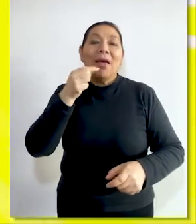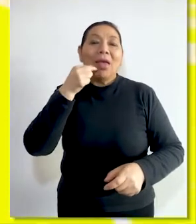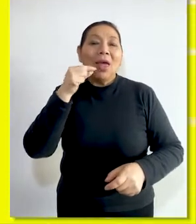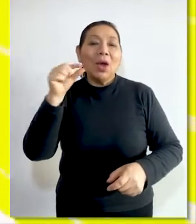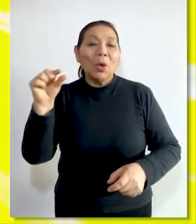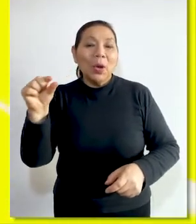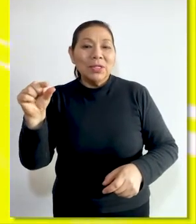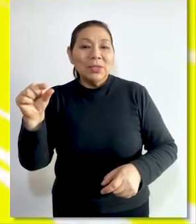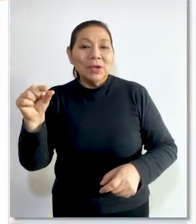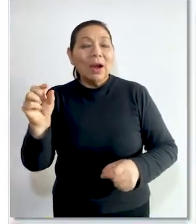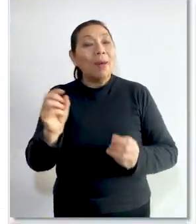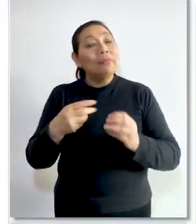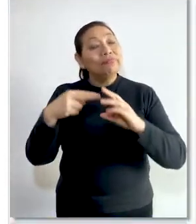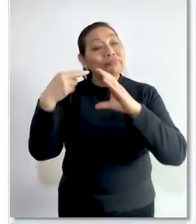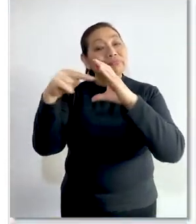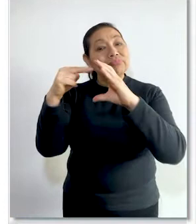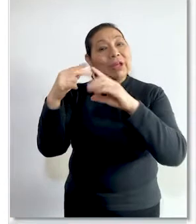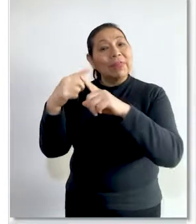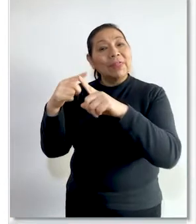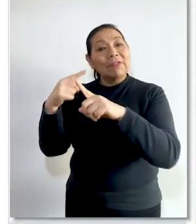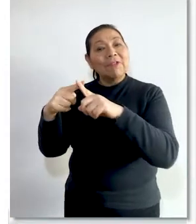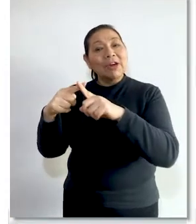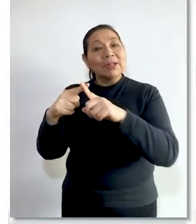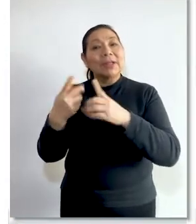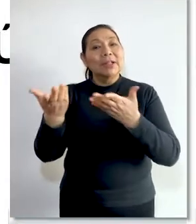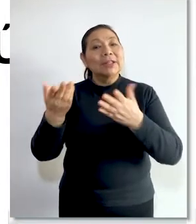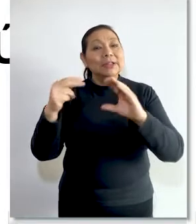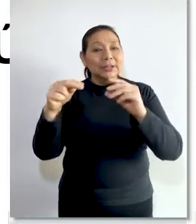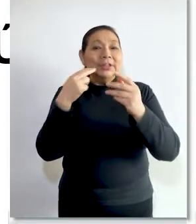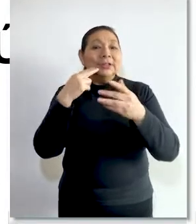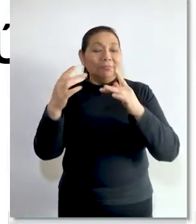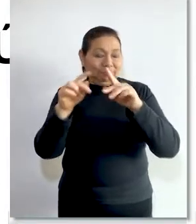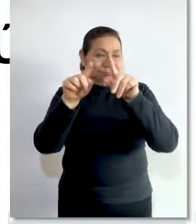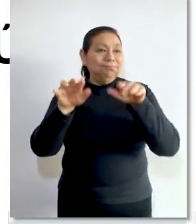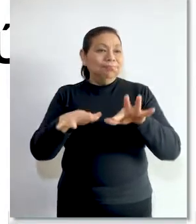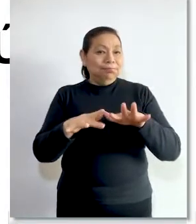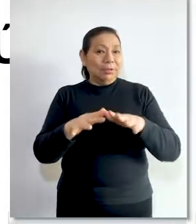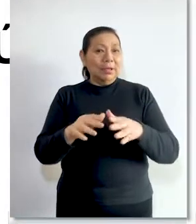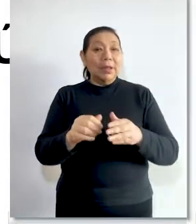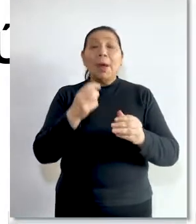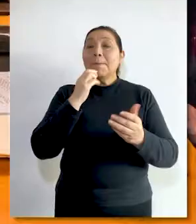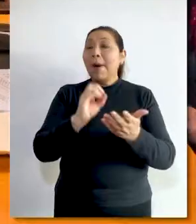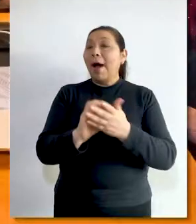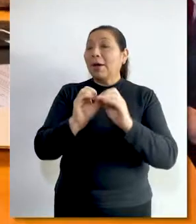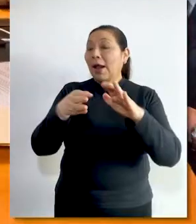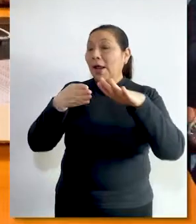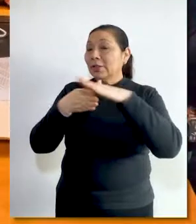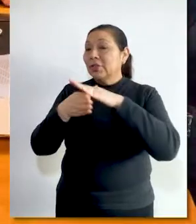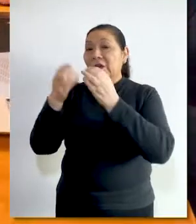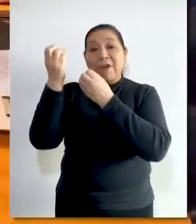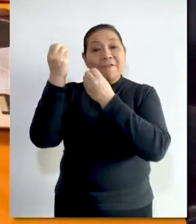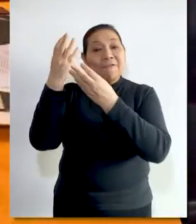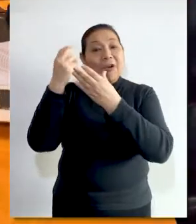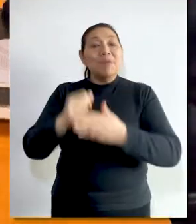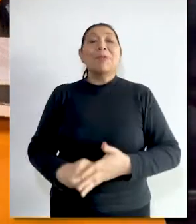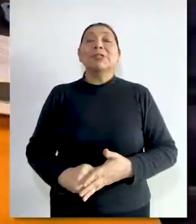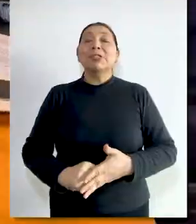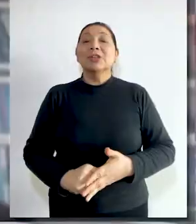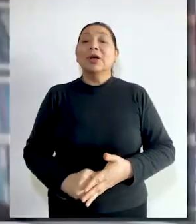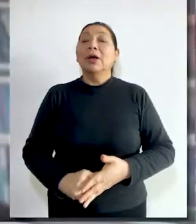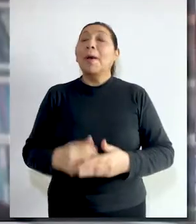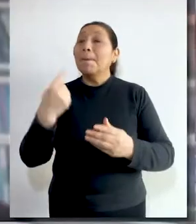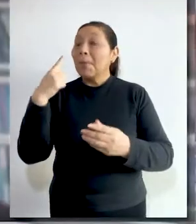quechuahablantes los que han sido transmitidos por diversos plataformas digitales en transparencia y acceso a la información